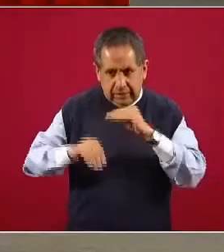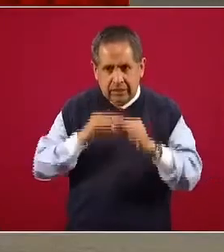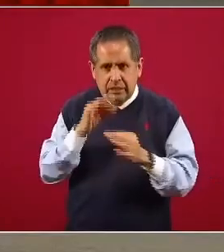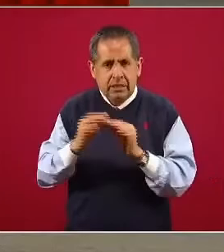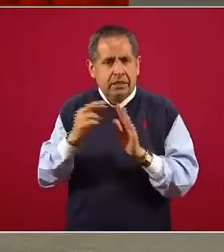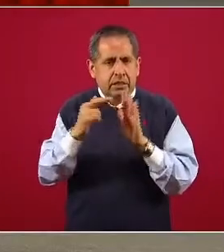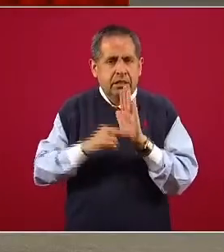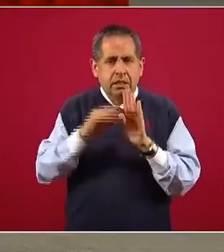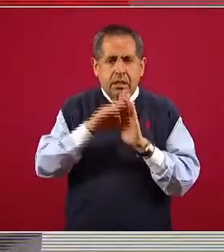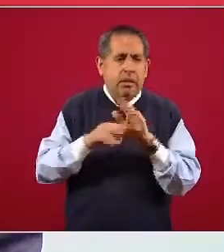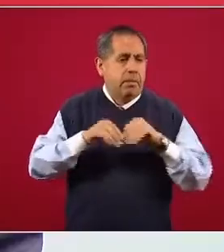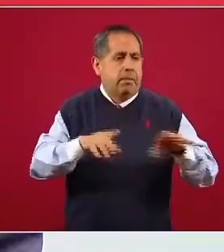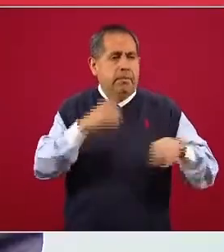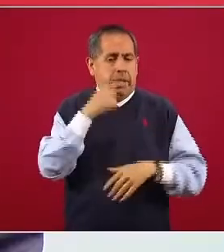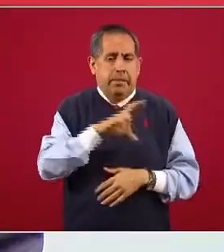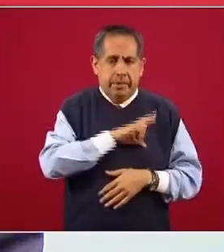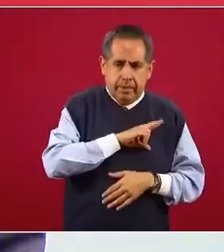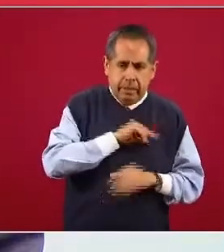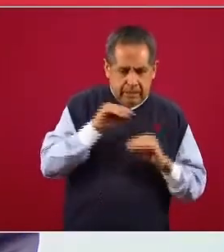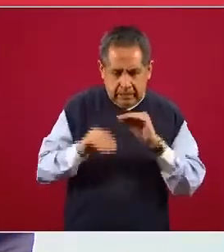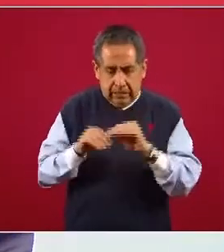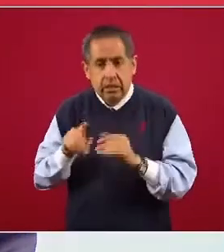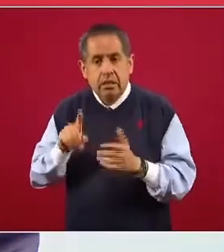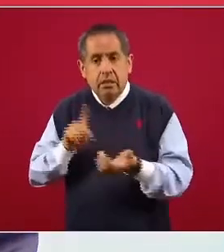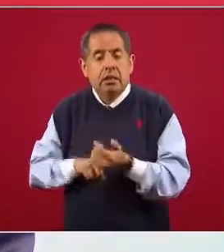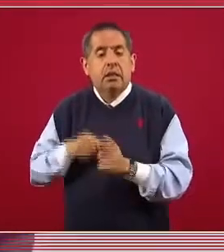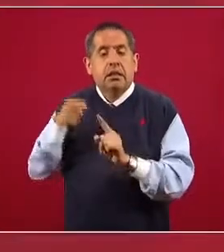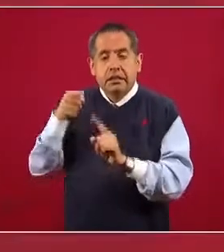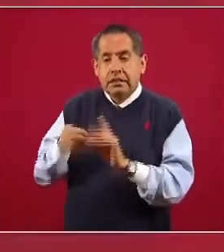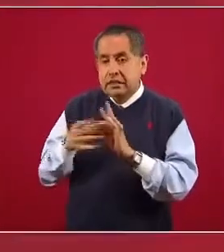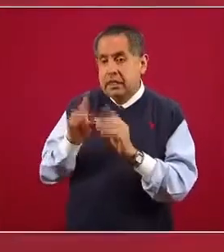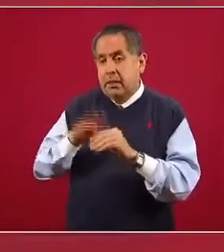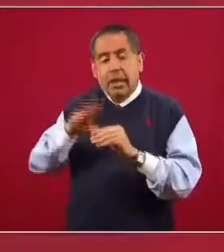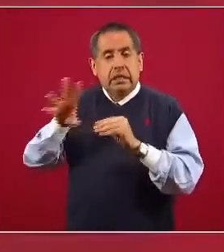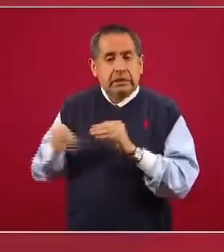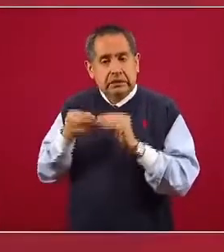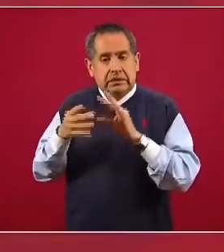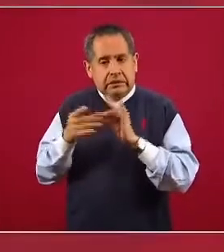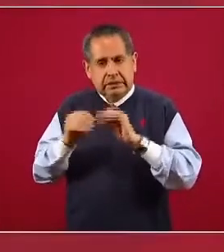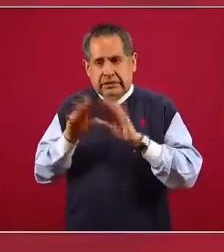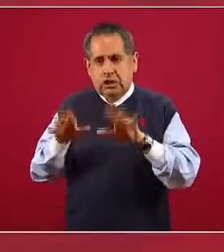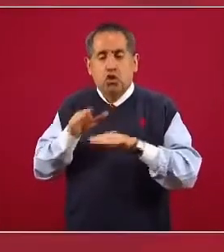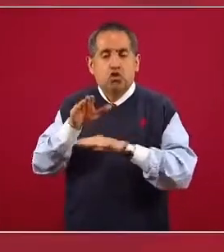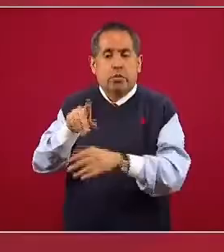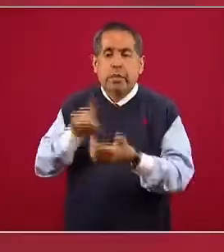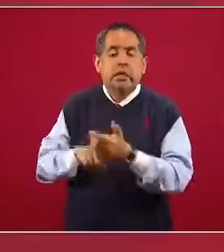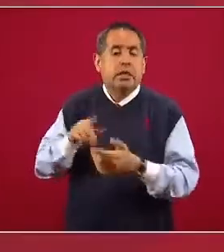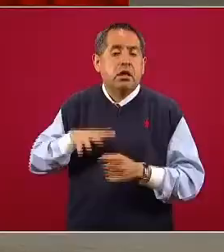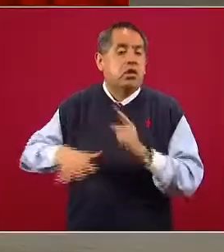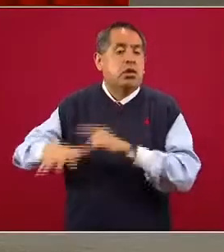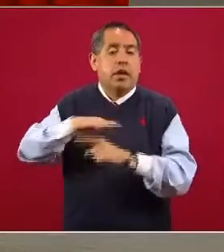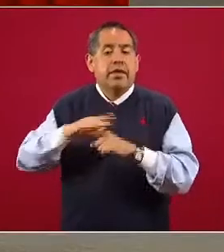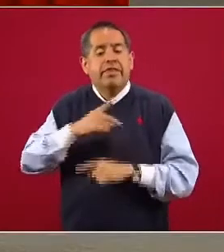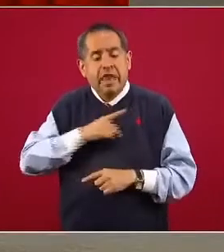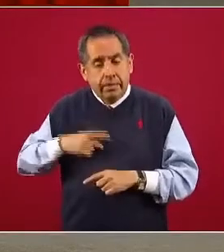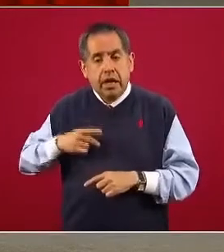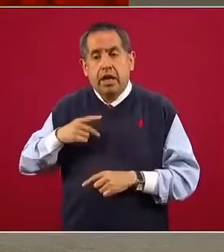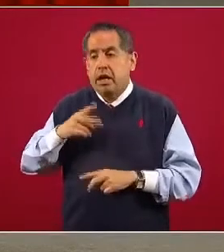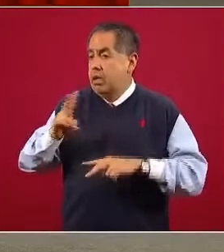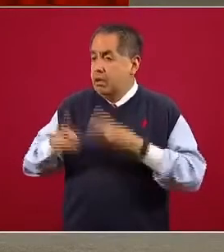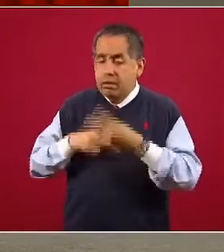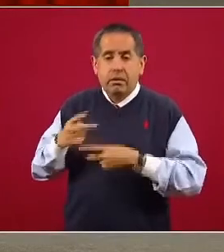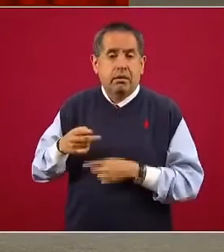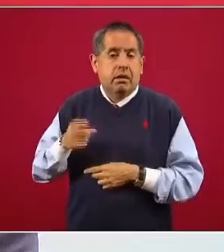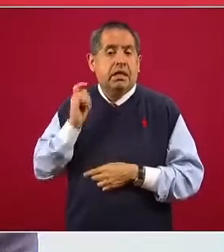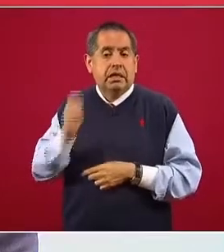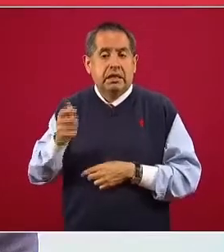los lineamientos para el sector privado, pero este tiene detalles adicionales sobre las condiciones en las que deben